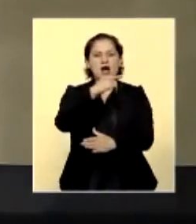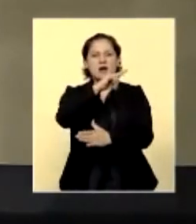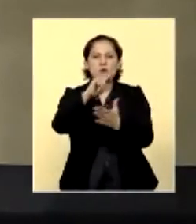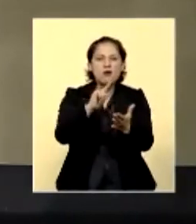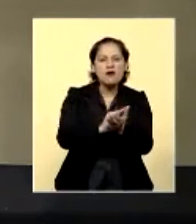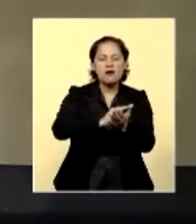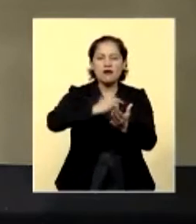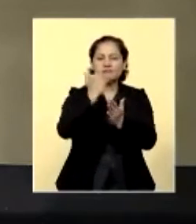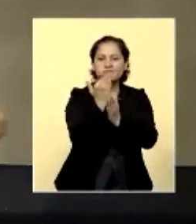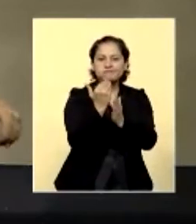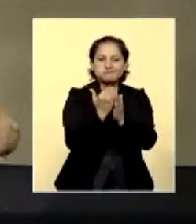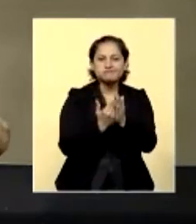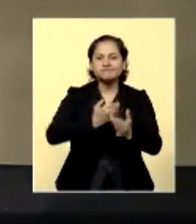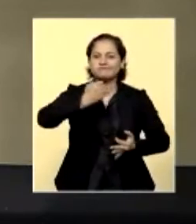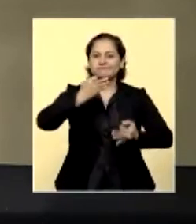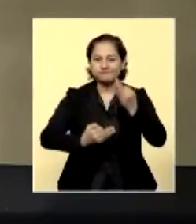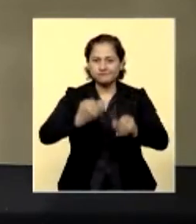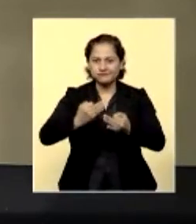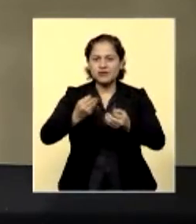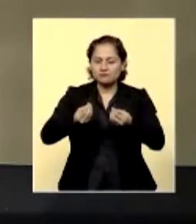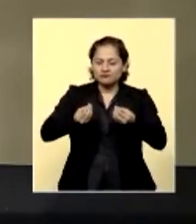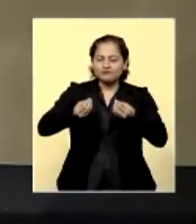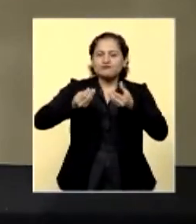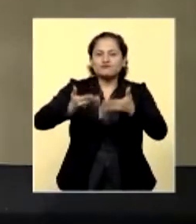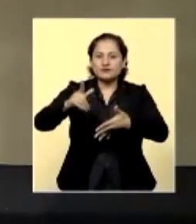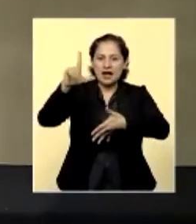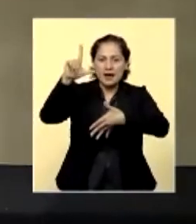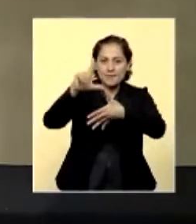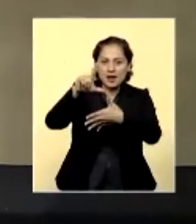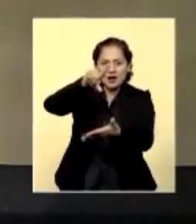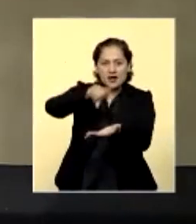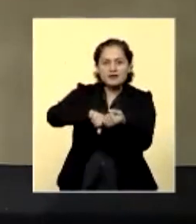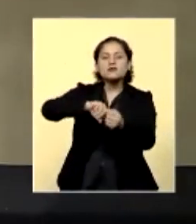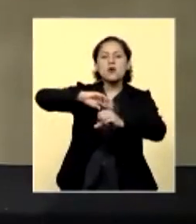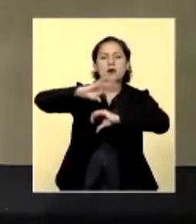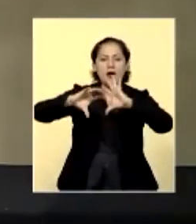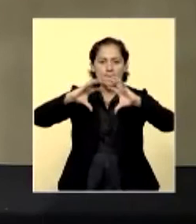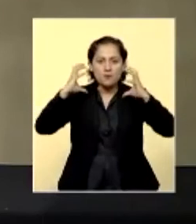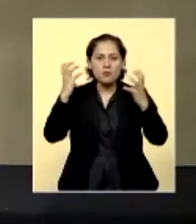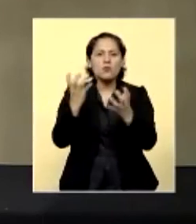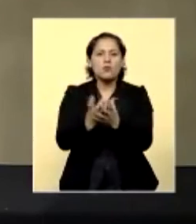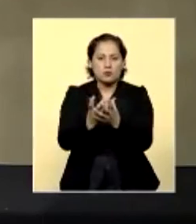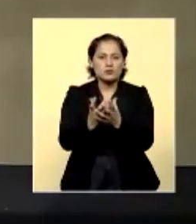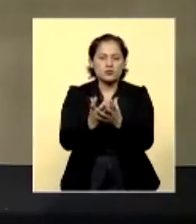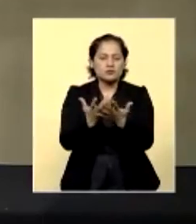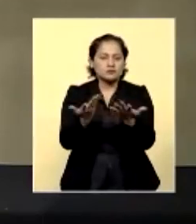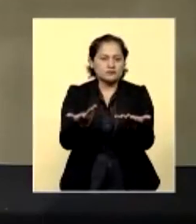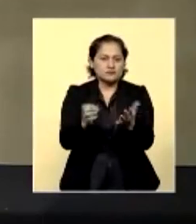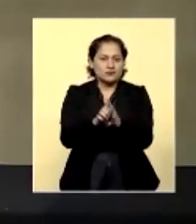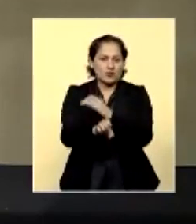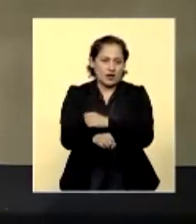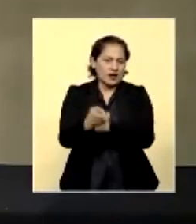que han dado a América Latina y al mundo. Vamos a comenzar por la función social de la propiedad que se mencionó tantas veces